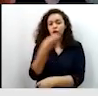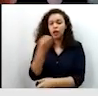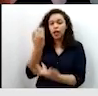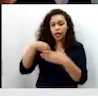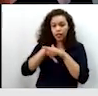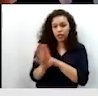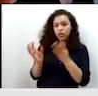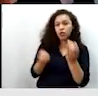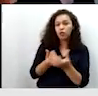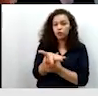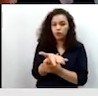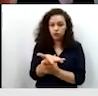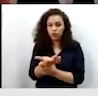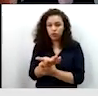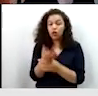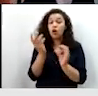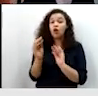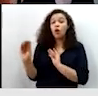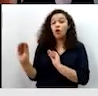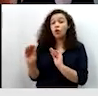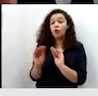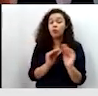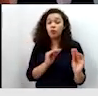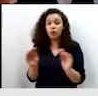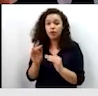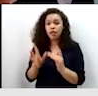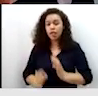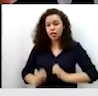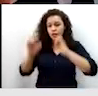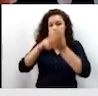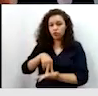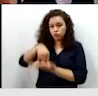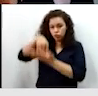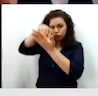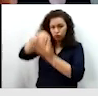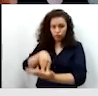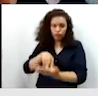o inclusive el movimiento que se está dando al interior de mi instalación.